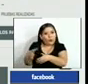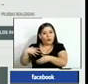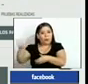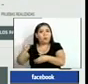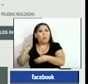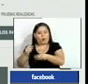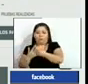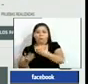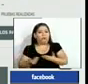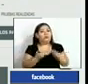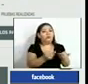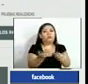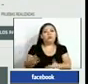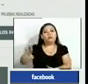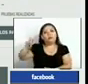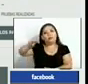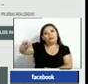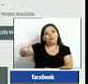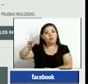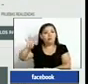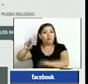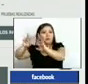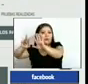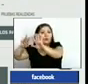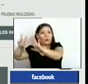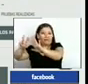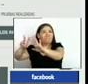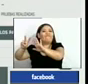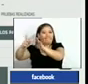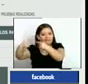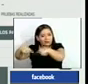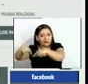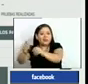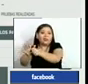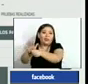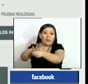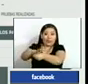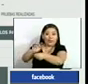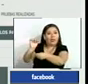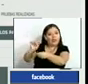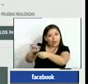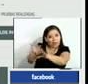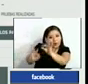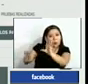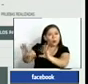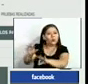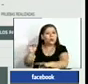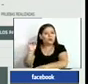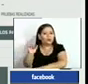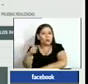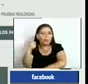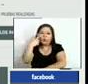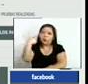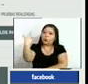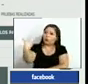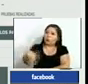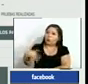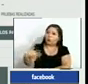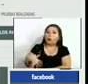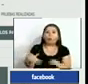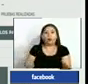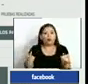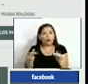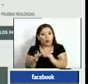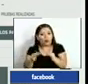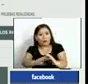al coronavirus. Son 2,482 casos activos. Algunos de estos casos son los que se encuentran en estado grave y también un